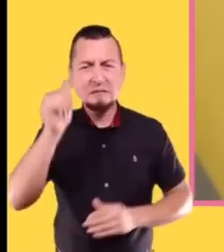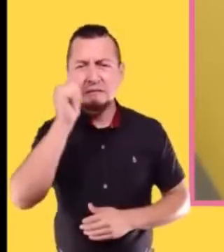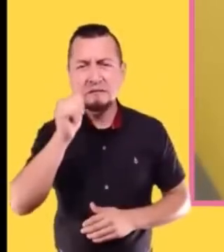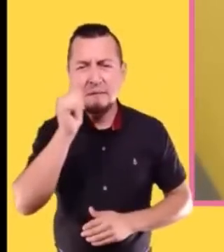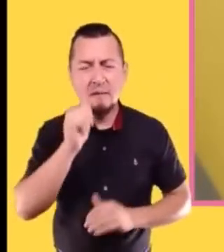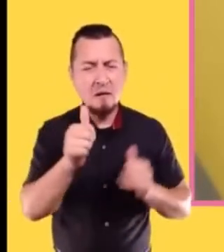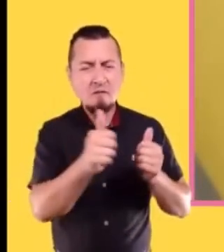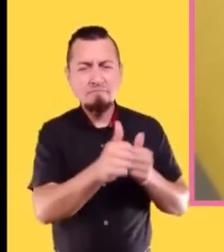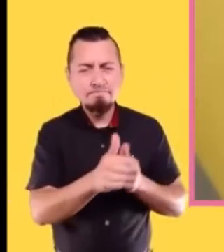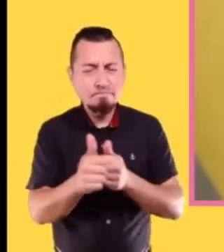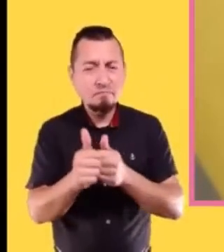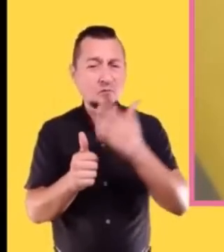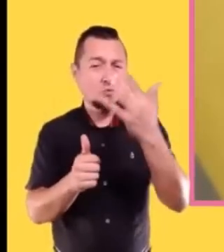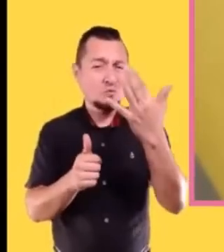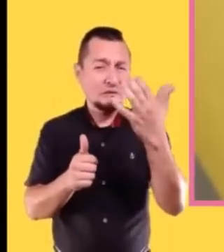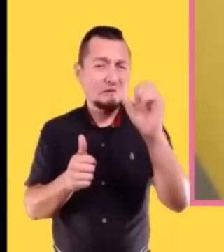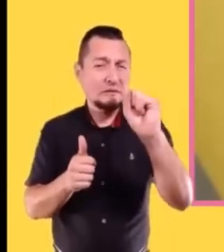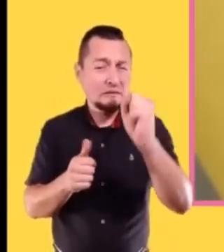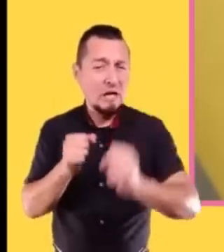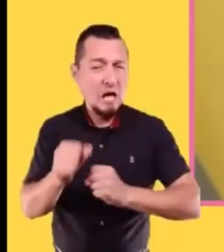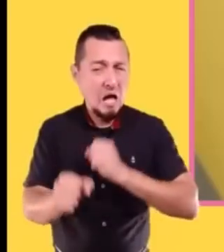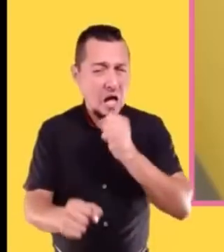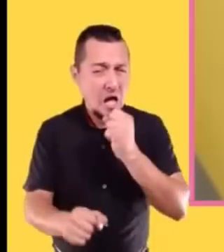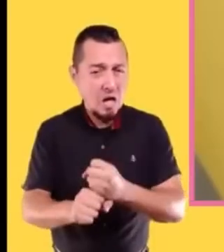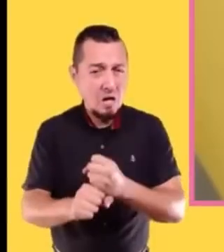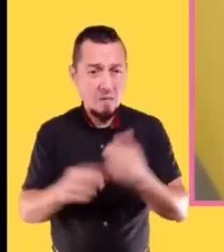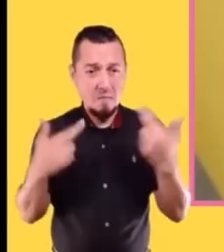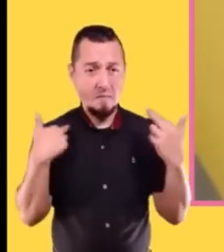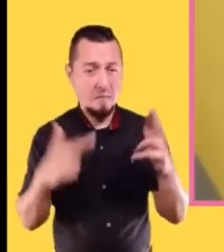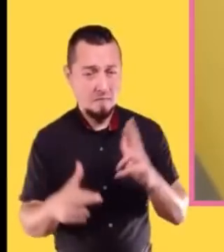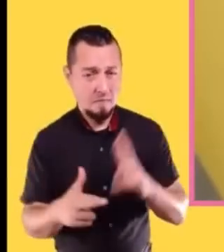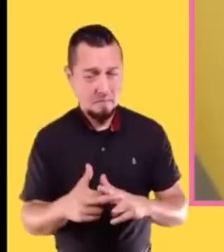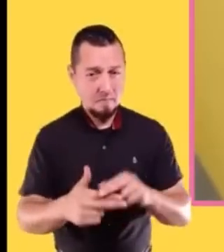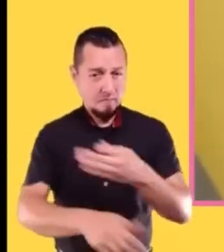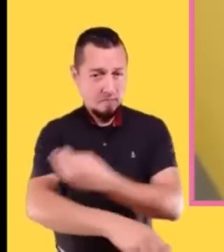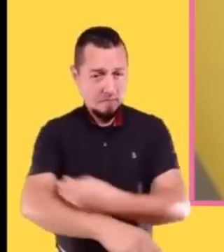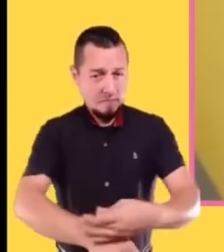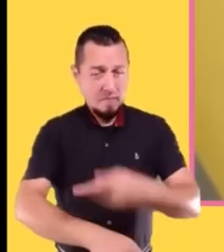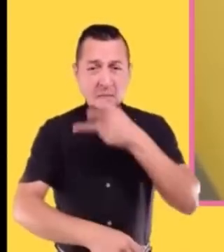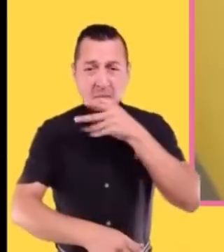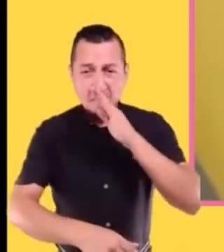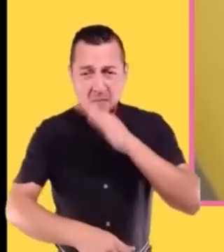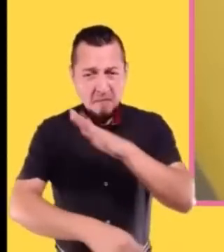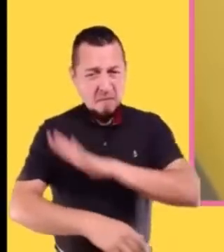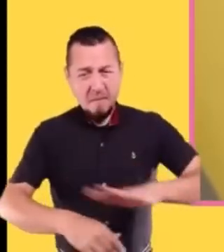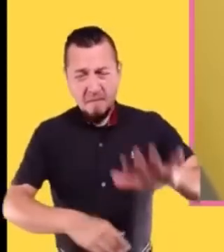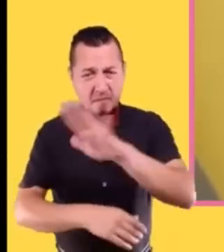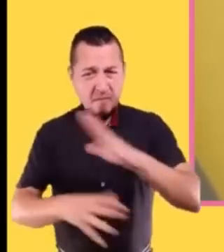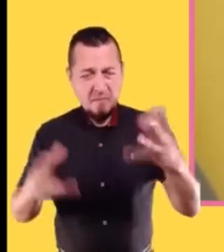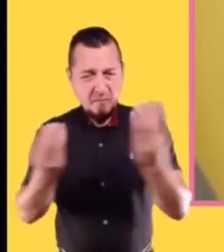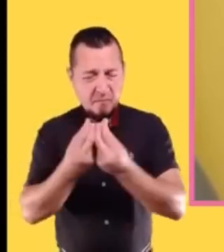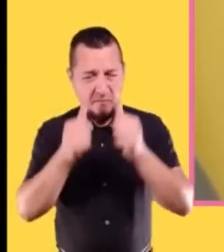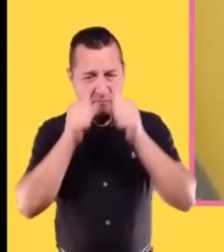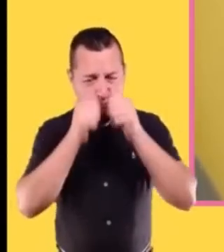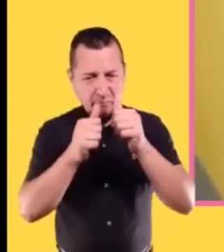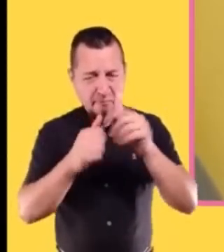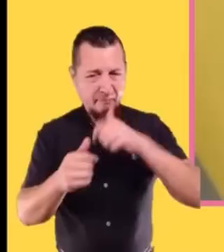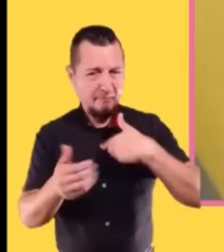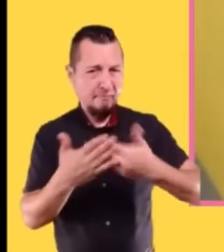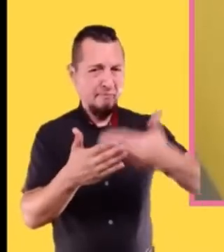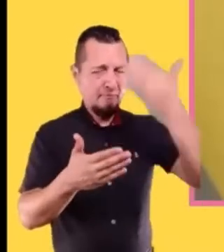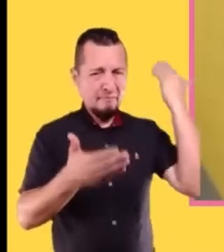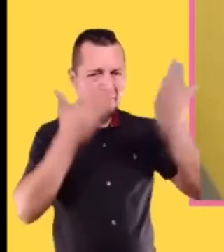50, 60 años, muchos docentes, muchos padres de familia y el alumno, recordemos cuando nosotros estudiábamos, íbamos